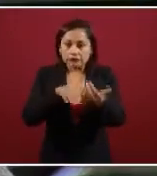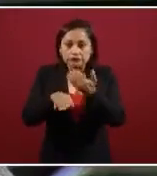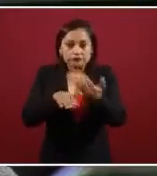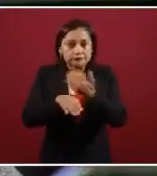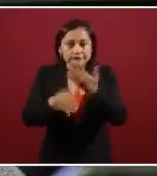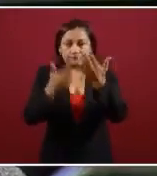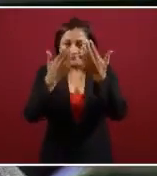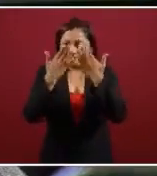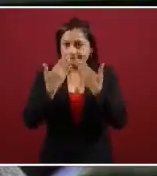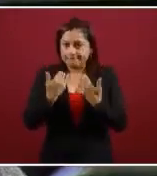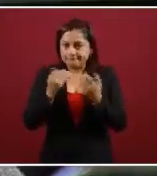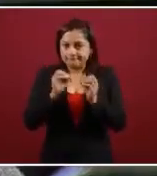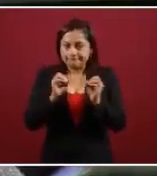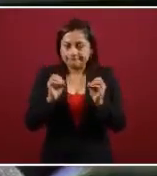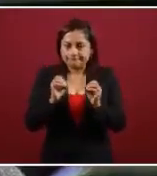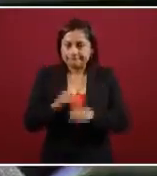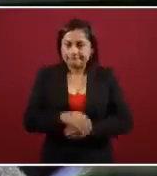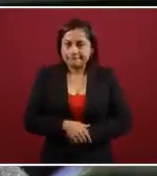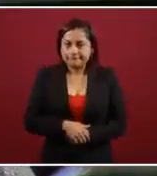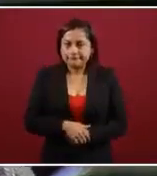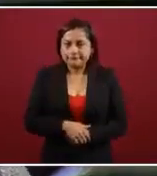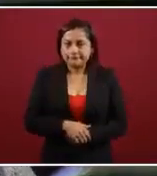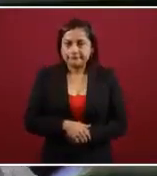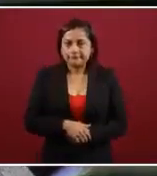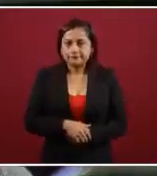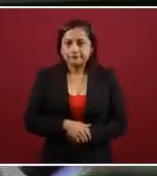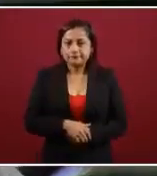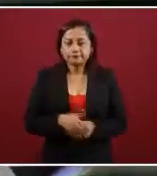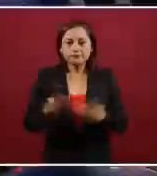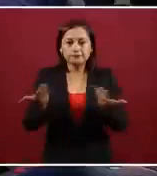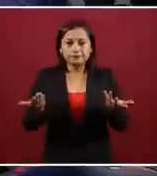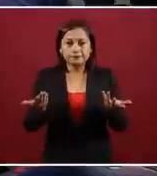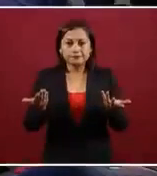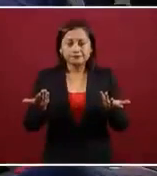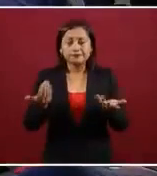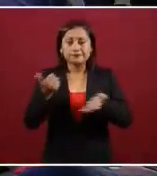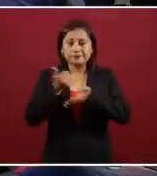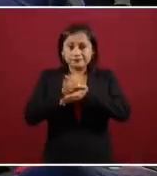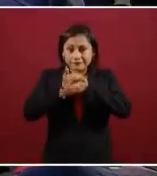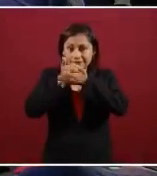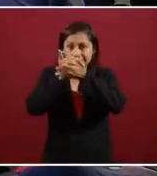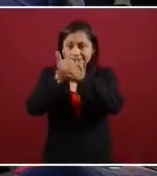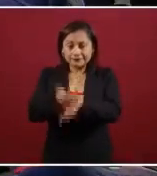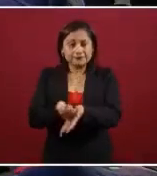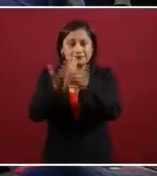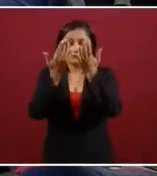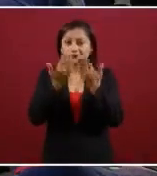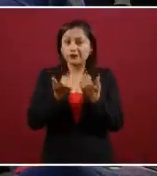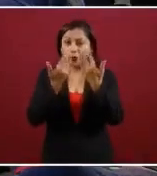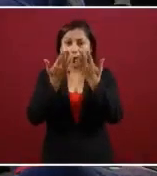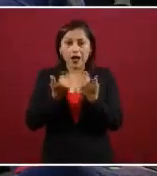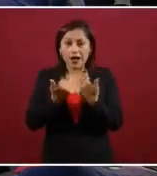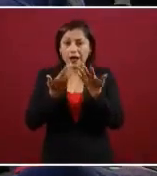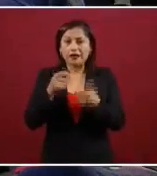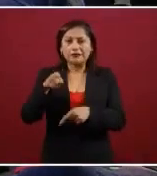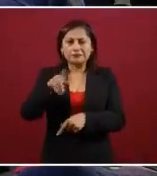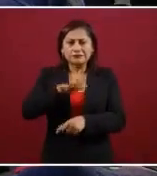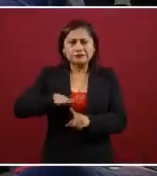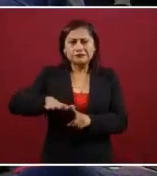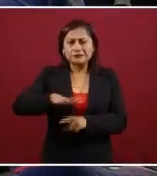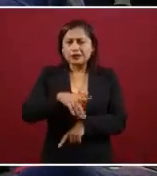tiene pues ayuda. En muchos sentidos, está pobre, ha pasado por de